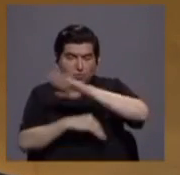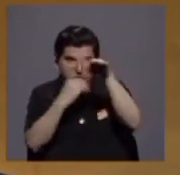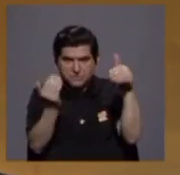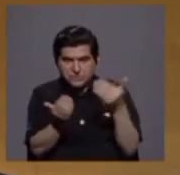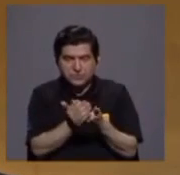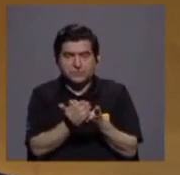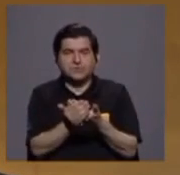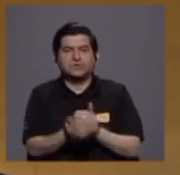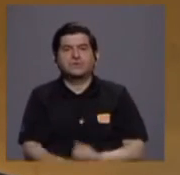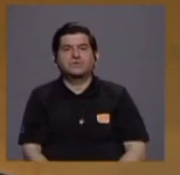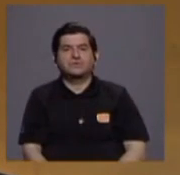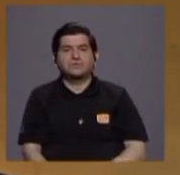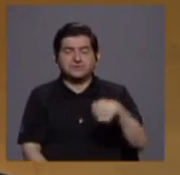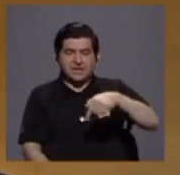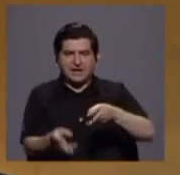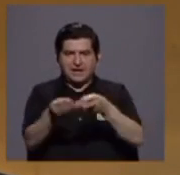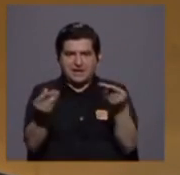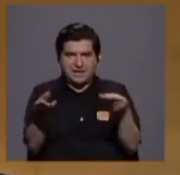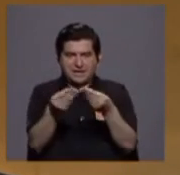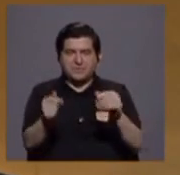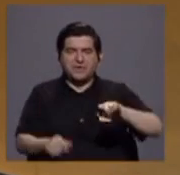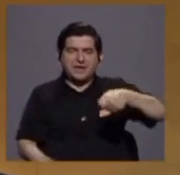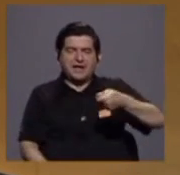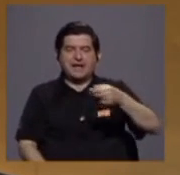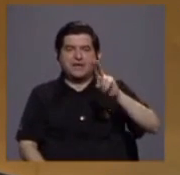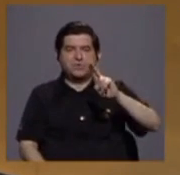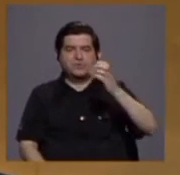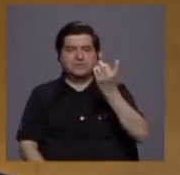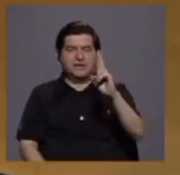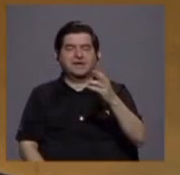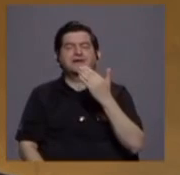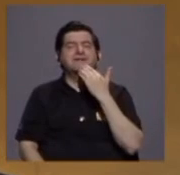todos produce Canal